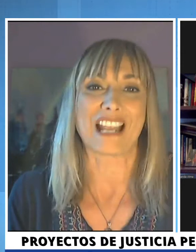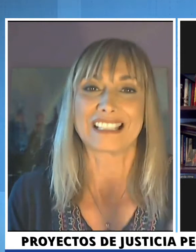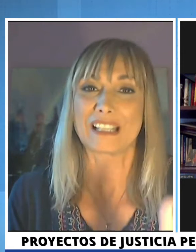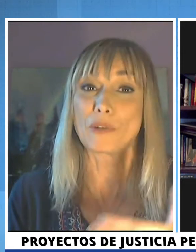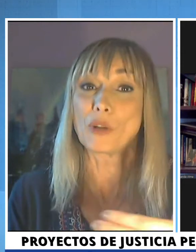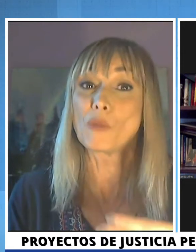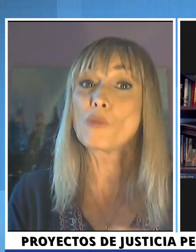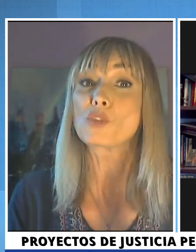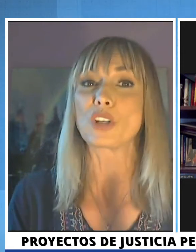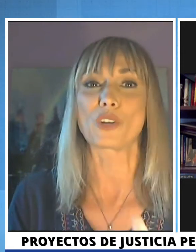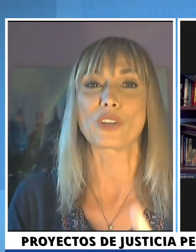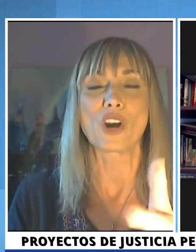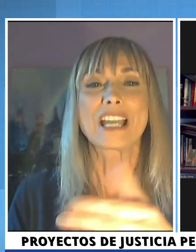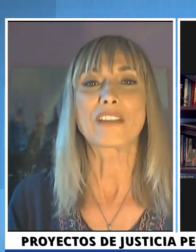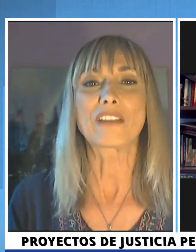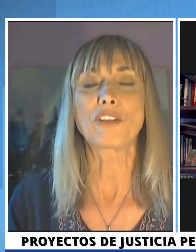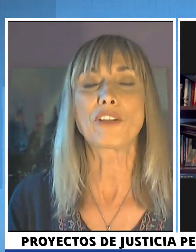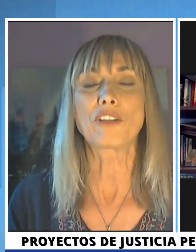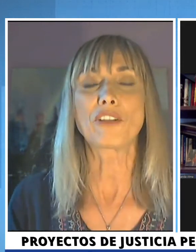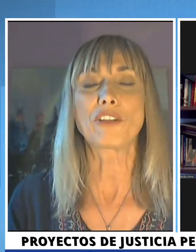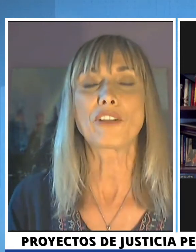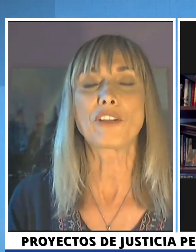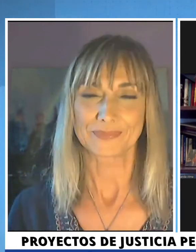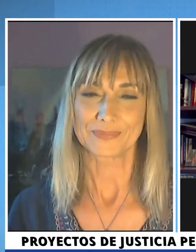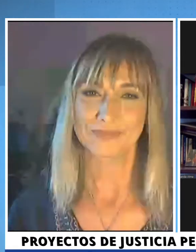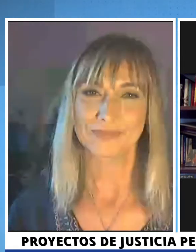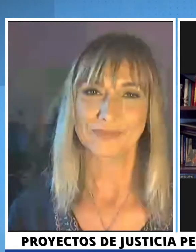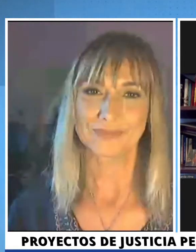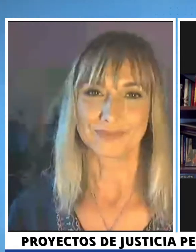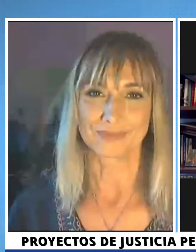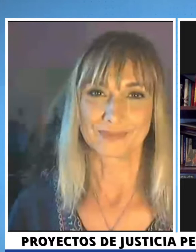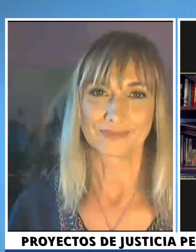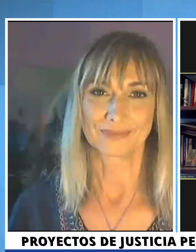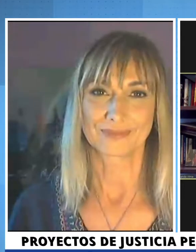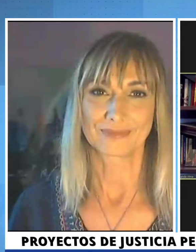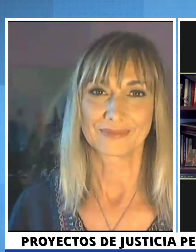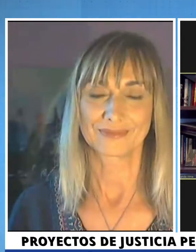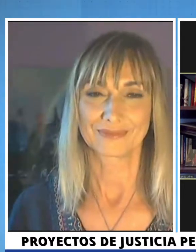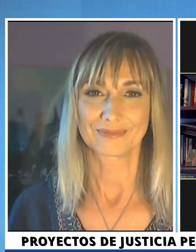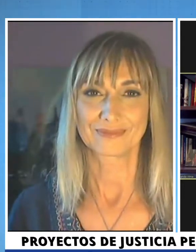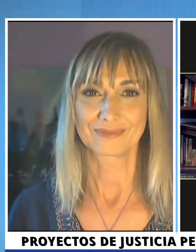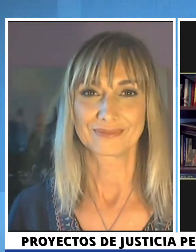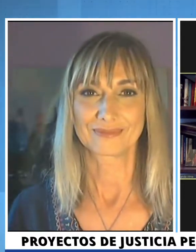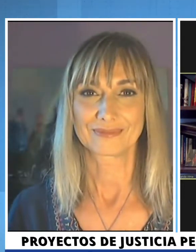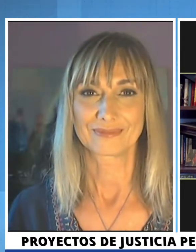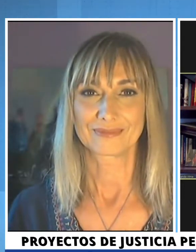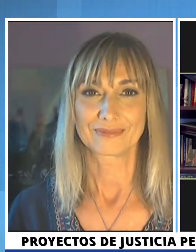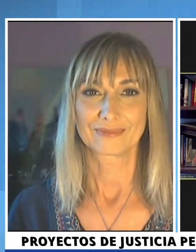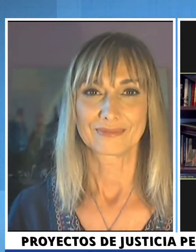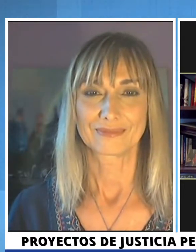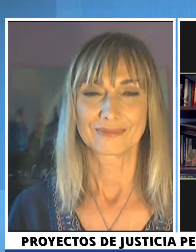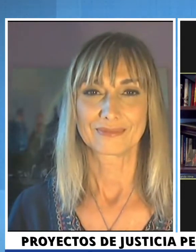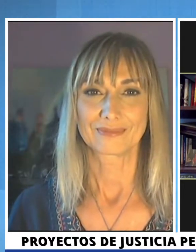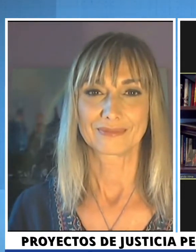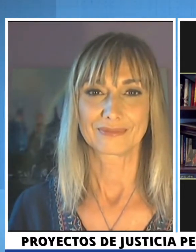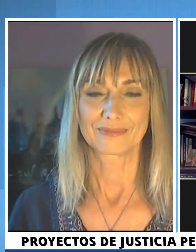Penal, y se habló mucho del Código. ¿Qué fue lo interesante para vos de esta reunión, Amanda? Bueno, me parece muy importante lo que pasó en el día de hoy porque también